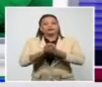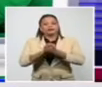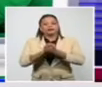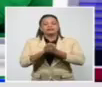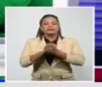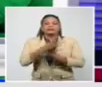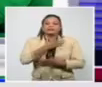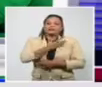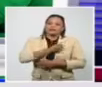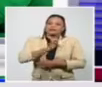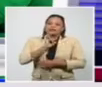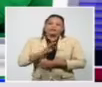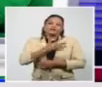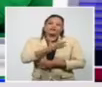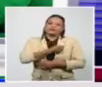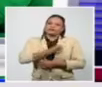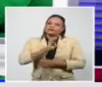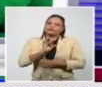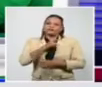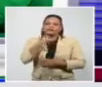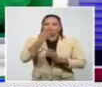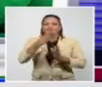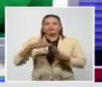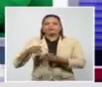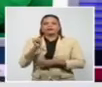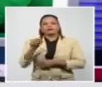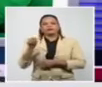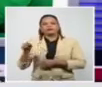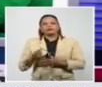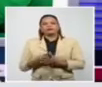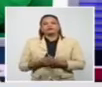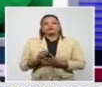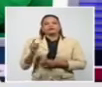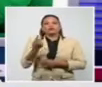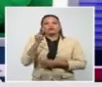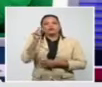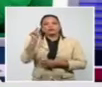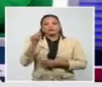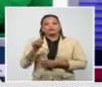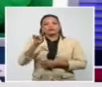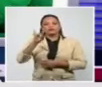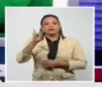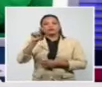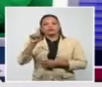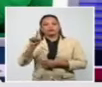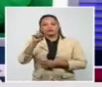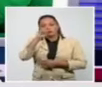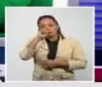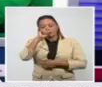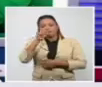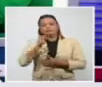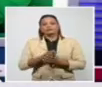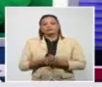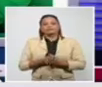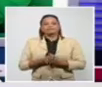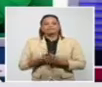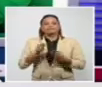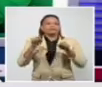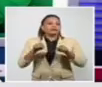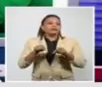lamentando mucho este fallecimiento. Uno es un paciente de 91 años de edad, de aquí